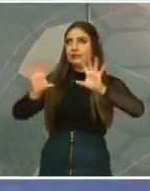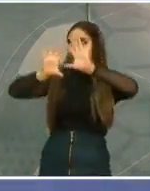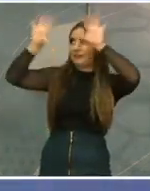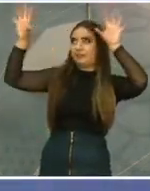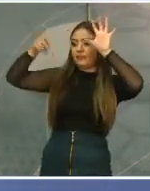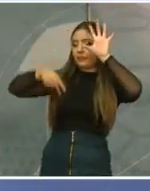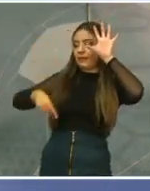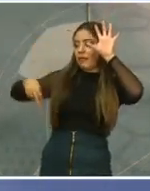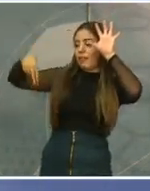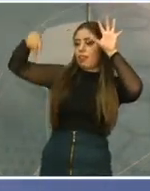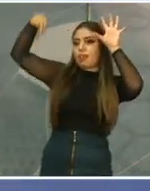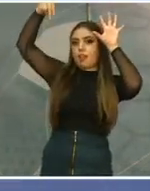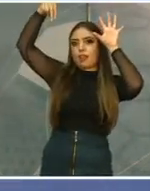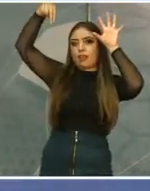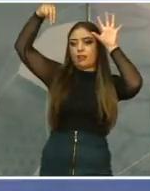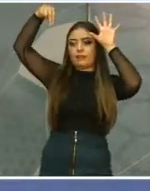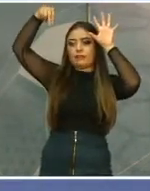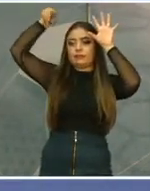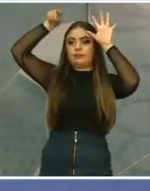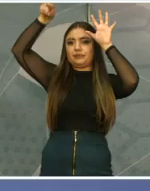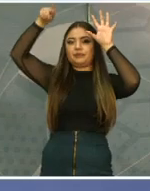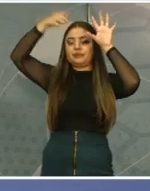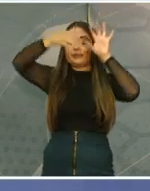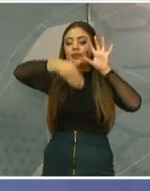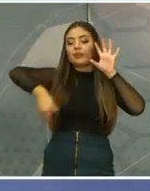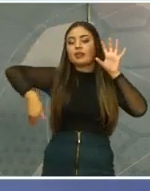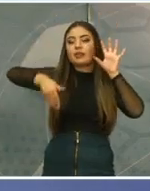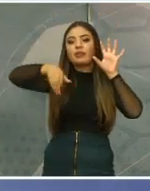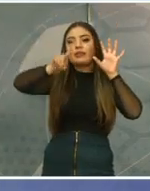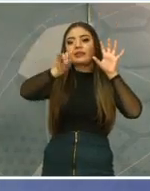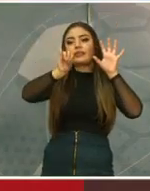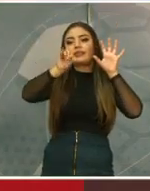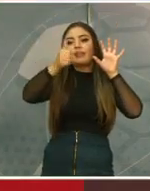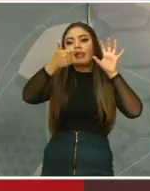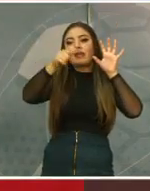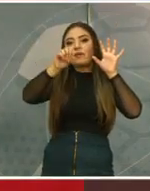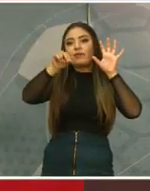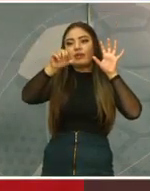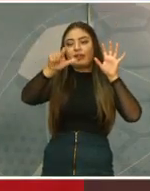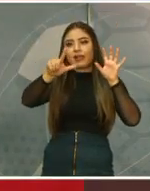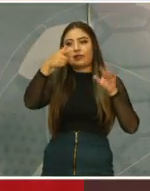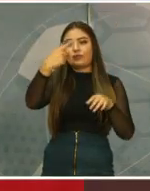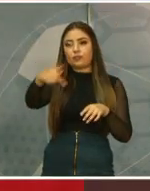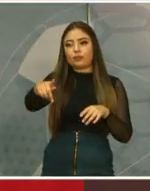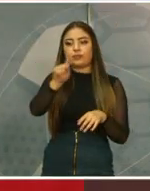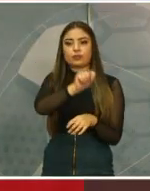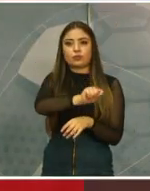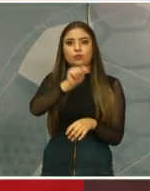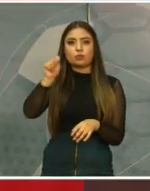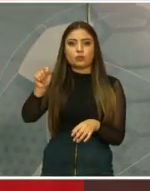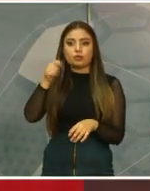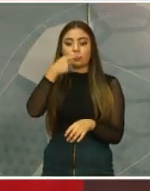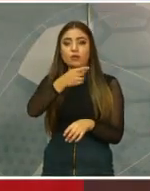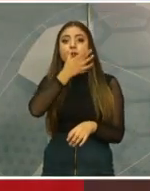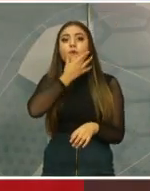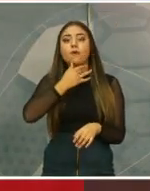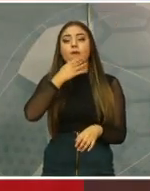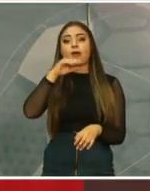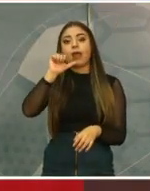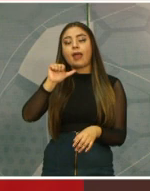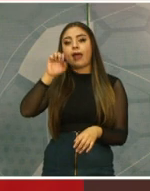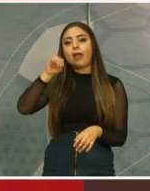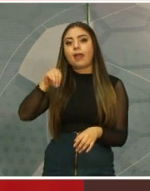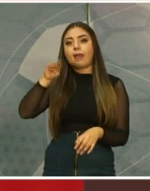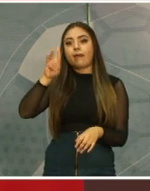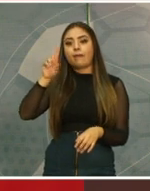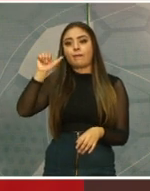Moctezuma y Boulevard Diagonal Reforma de Torreón. Los hechos ocurrieron cuando Abraham, de 33 años, subió hasta lo alto del